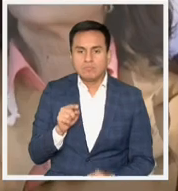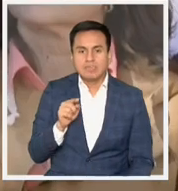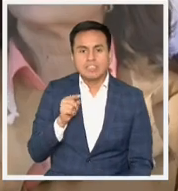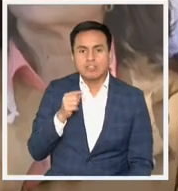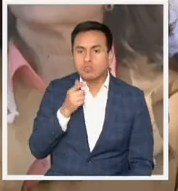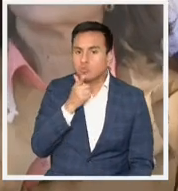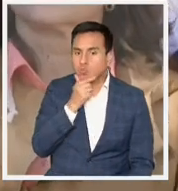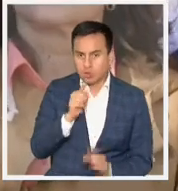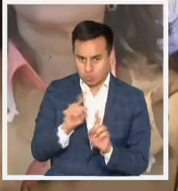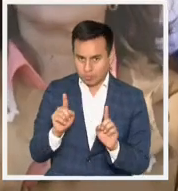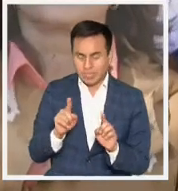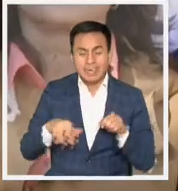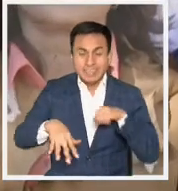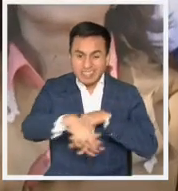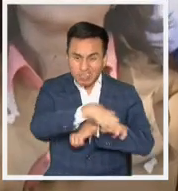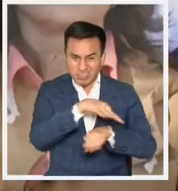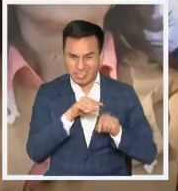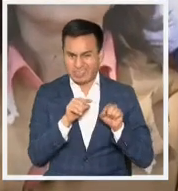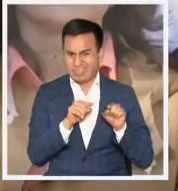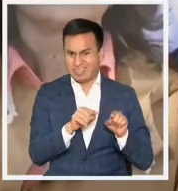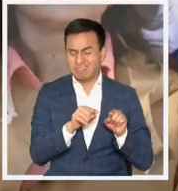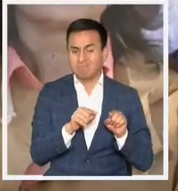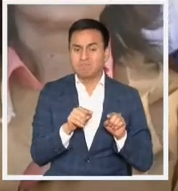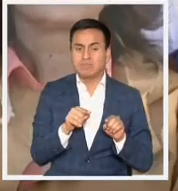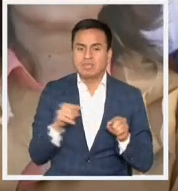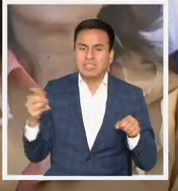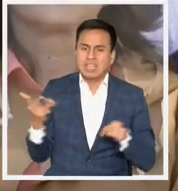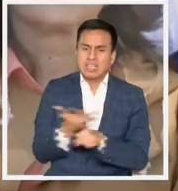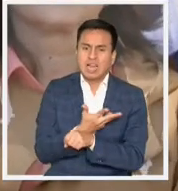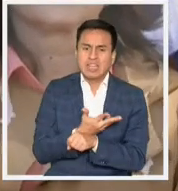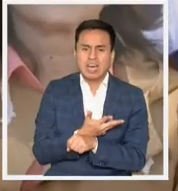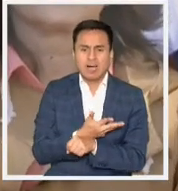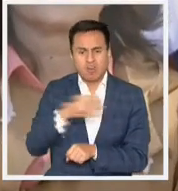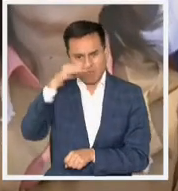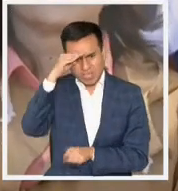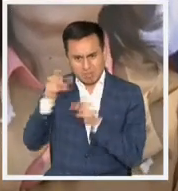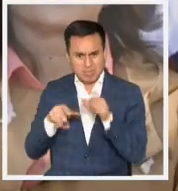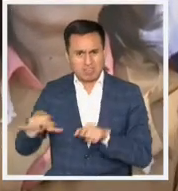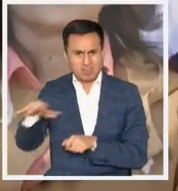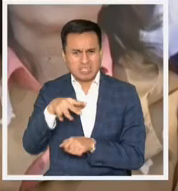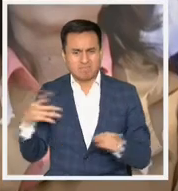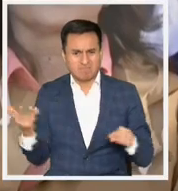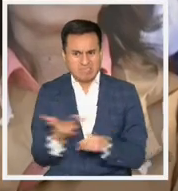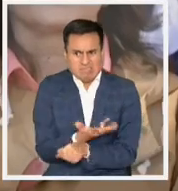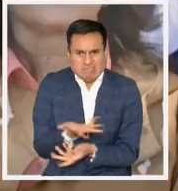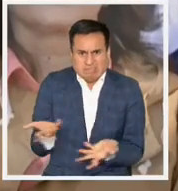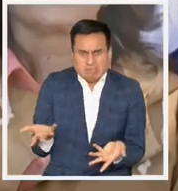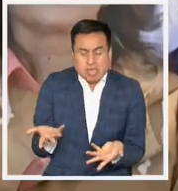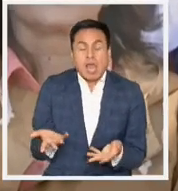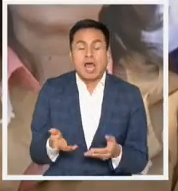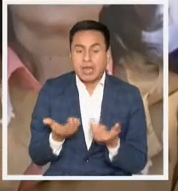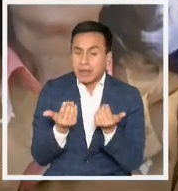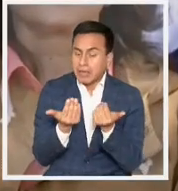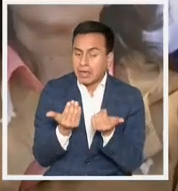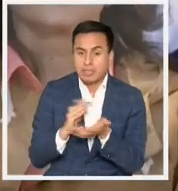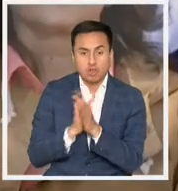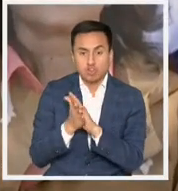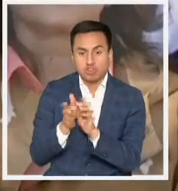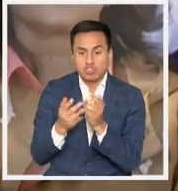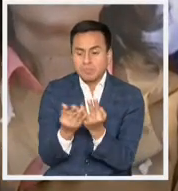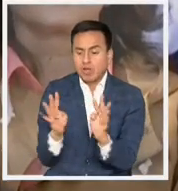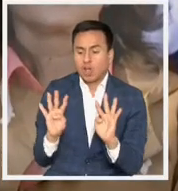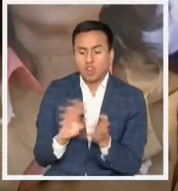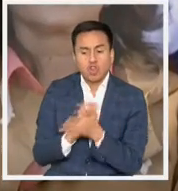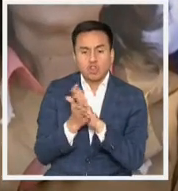duda, en situaciones como esta, en donde resulta dañada la fe pública, se requiere que todos los involucrados,